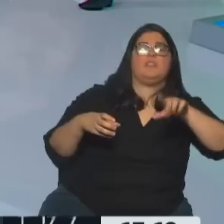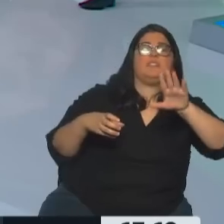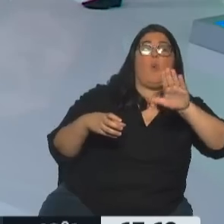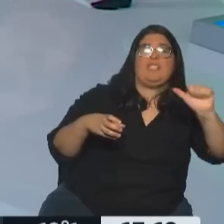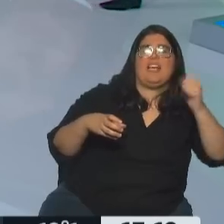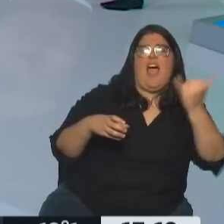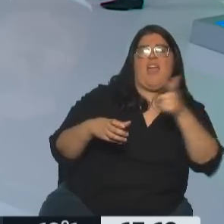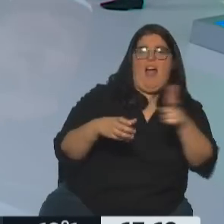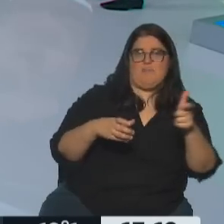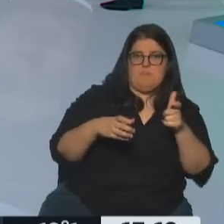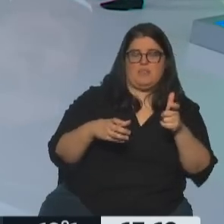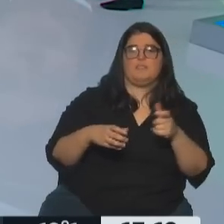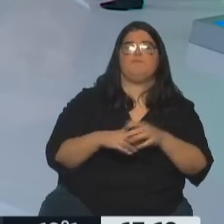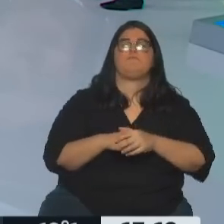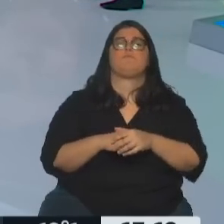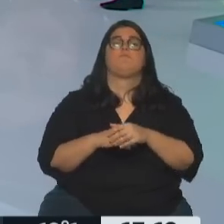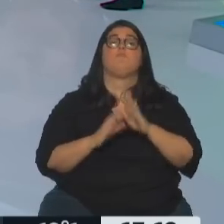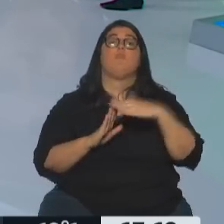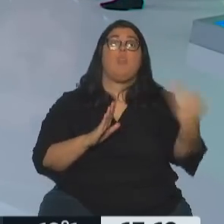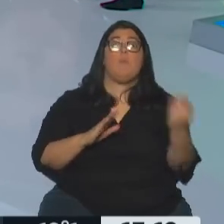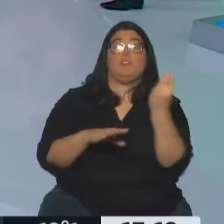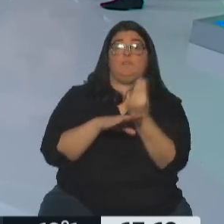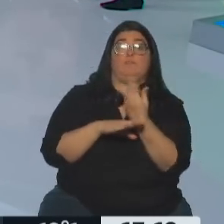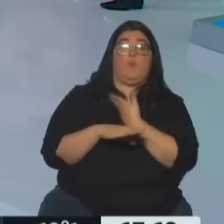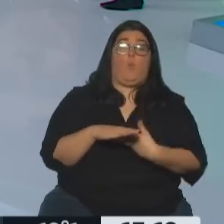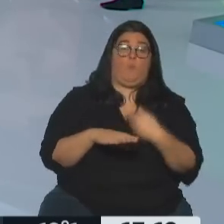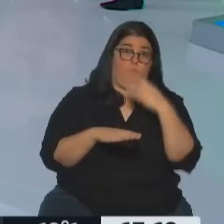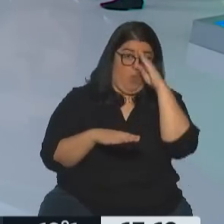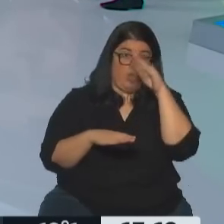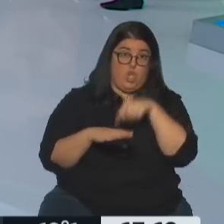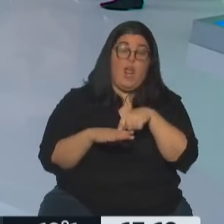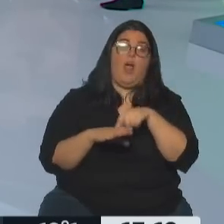presidencia de Bolsonaro, tenencia de armas en manos de civiles aumentó un